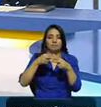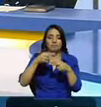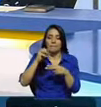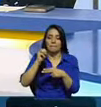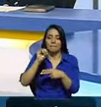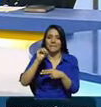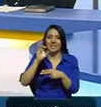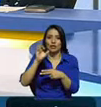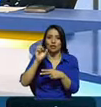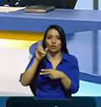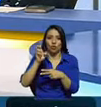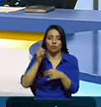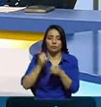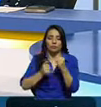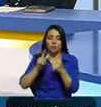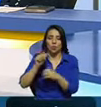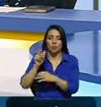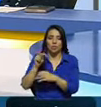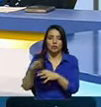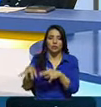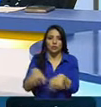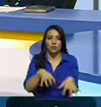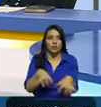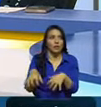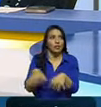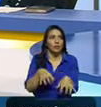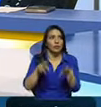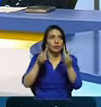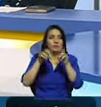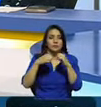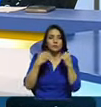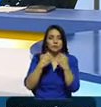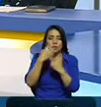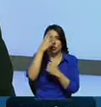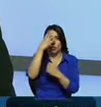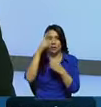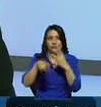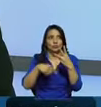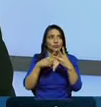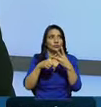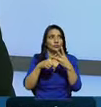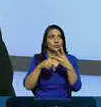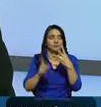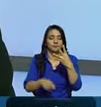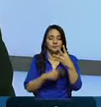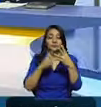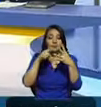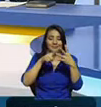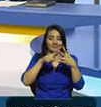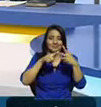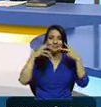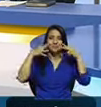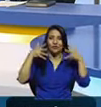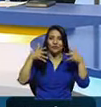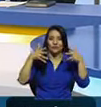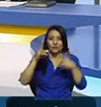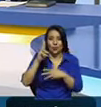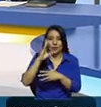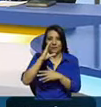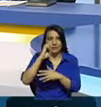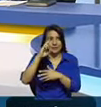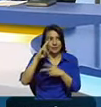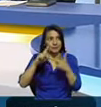es coordinador nacional del Contrato Social por la Educación y también docente de la PUCE, y el presidente